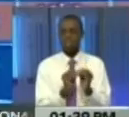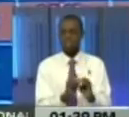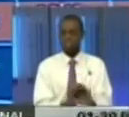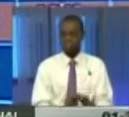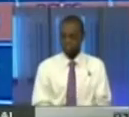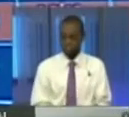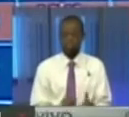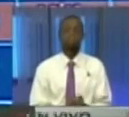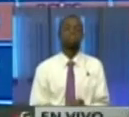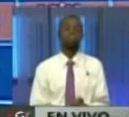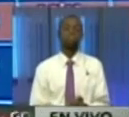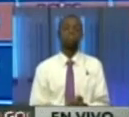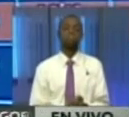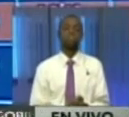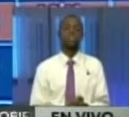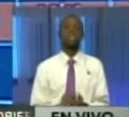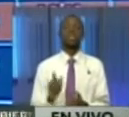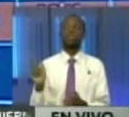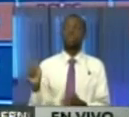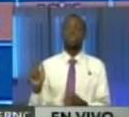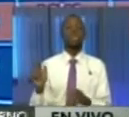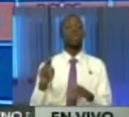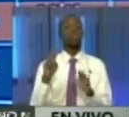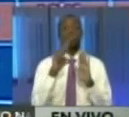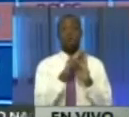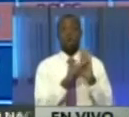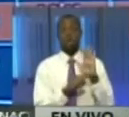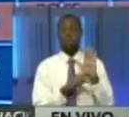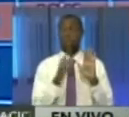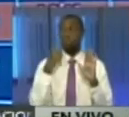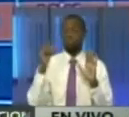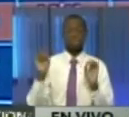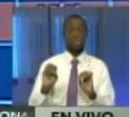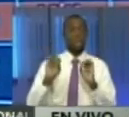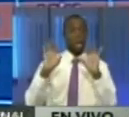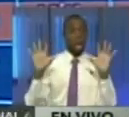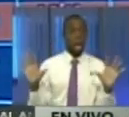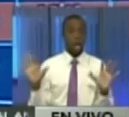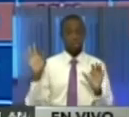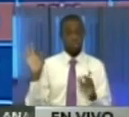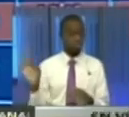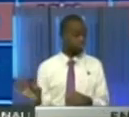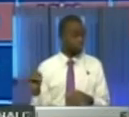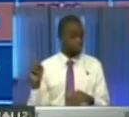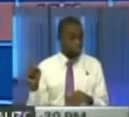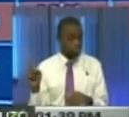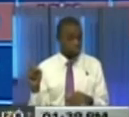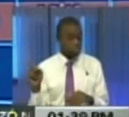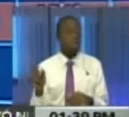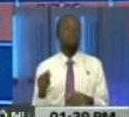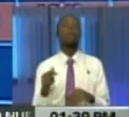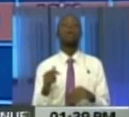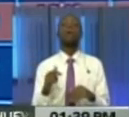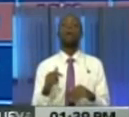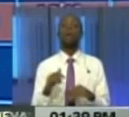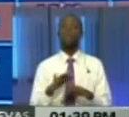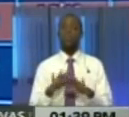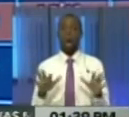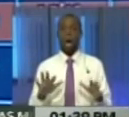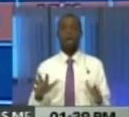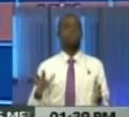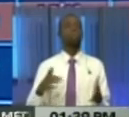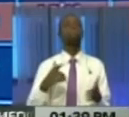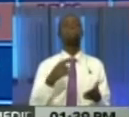Luego de esto, de acuerdo con la norma, como ustedes lo pueden ver allí, una vez que se hace la recepción de las manifestaciones